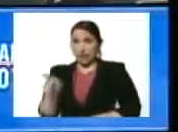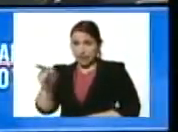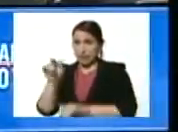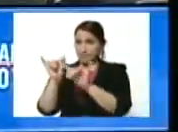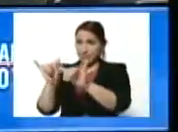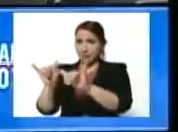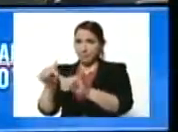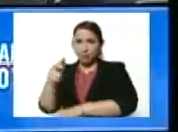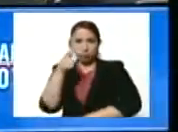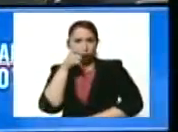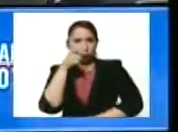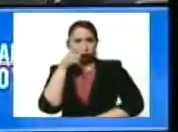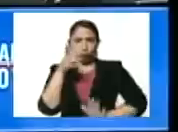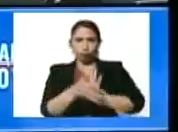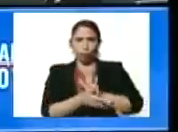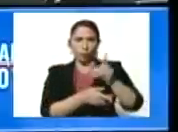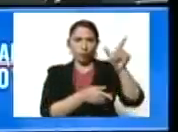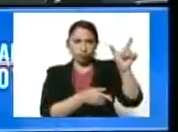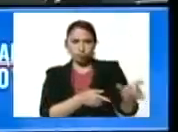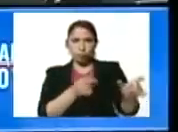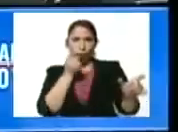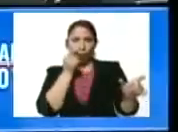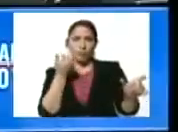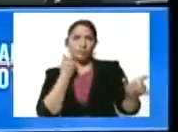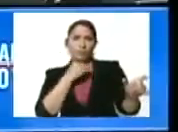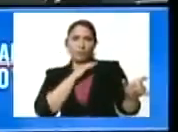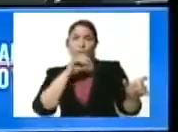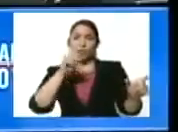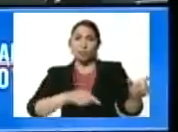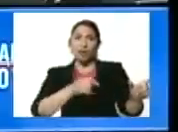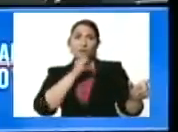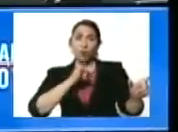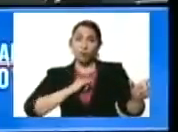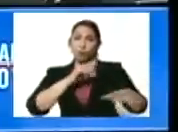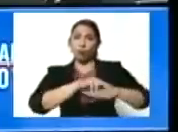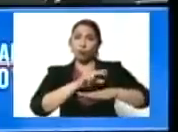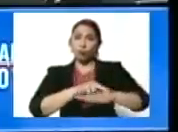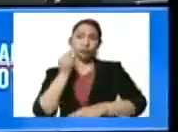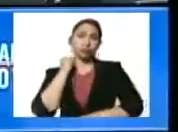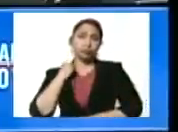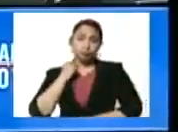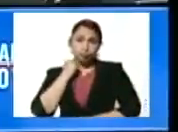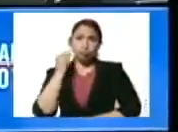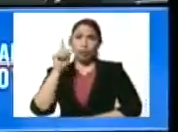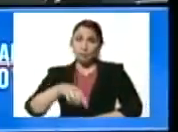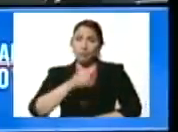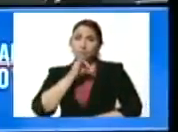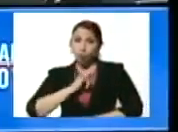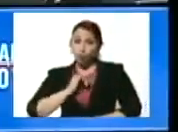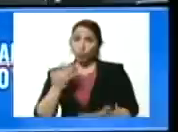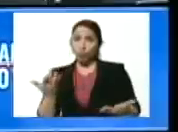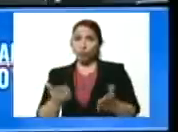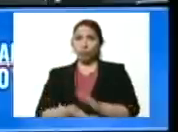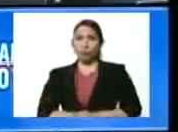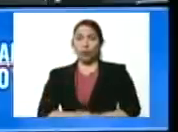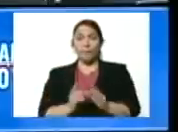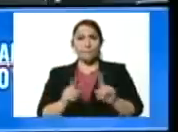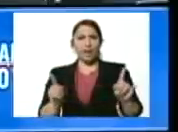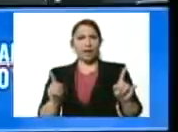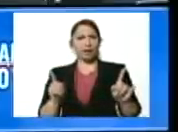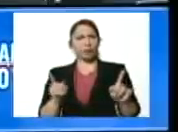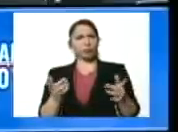caso. Me lo informó el doctor Tarek William Zapp también. Pero de